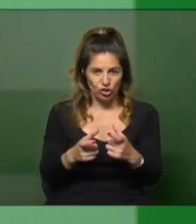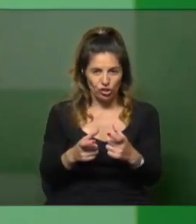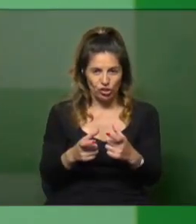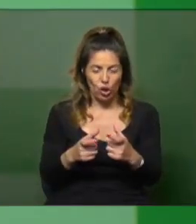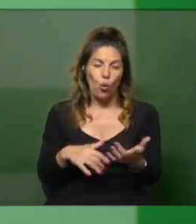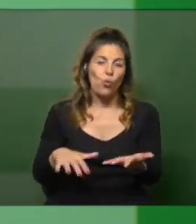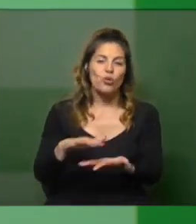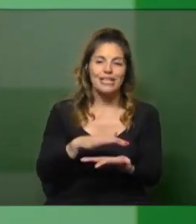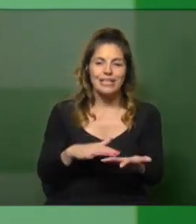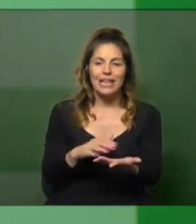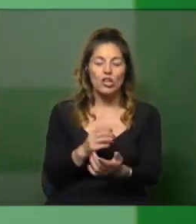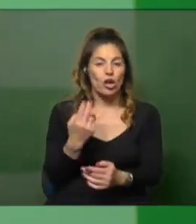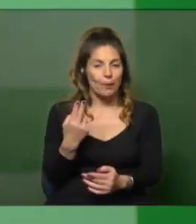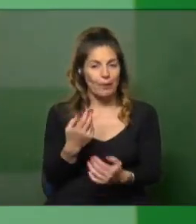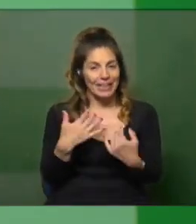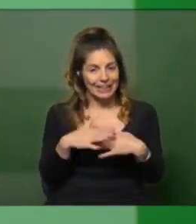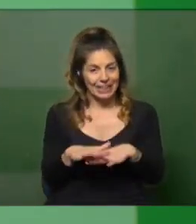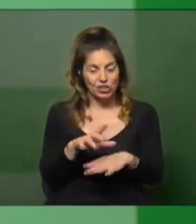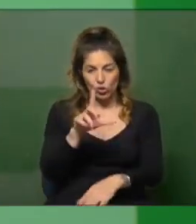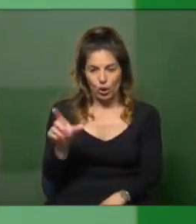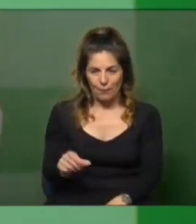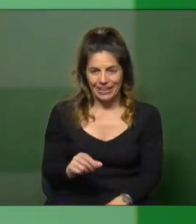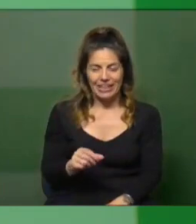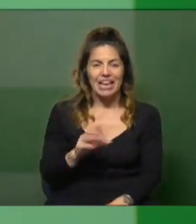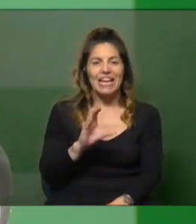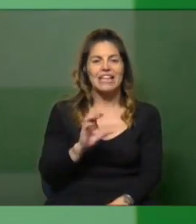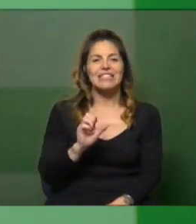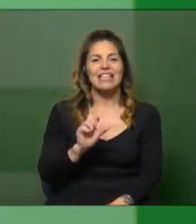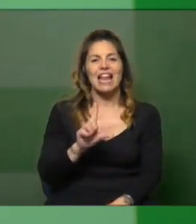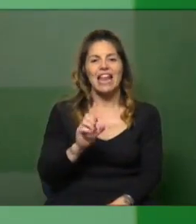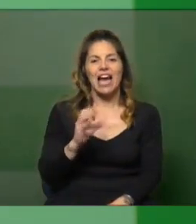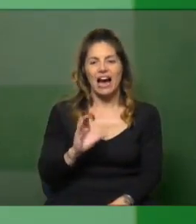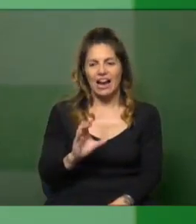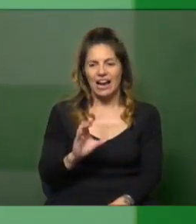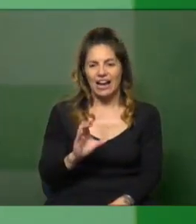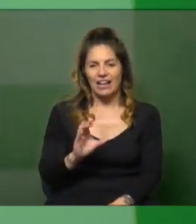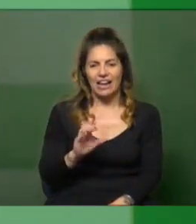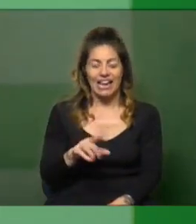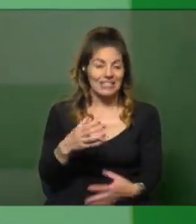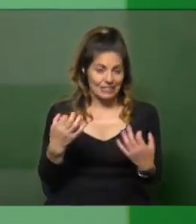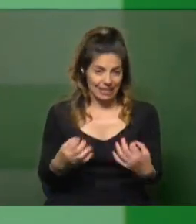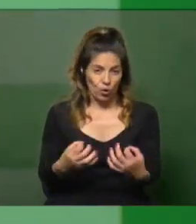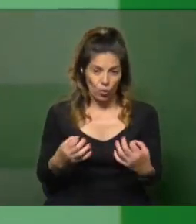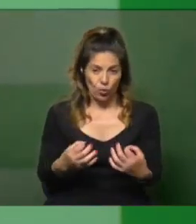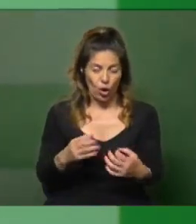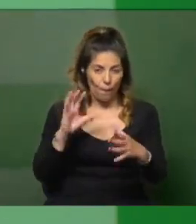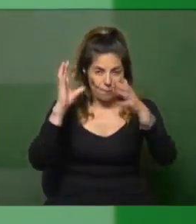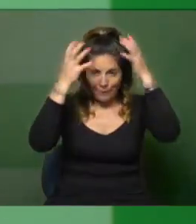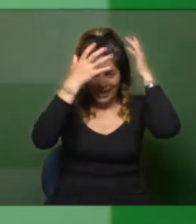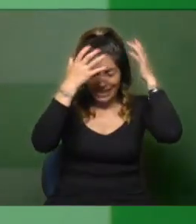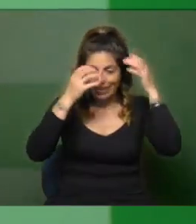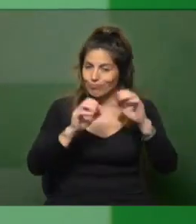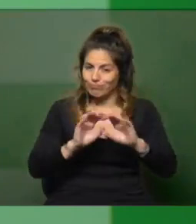un escenario que permita la integración en Sudamérica la celac que es el espacio más amplio seguro que ahí eh mi ley va a ser muy